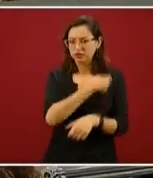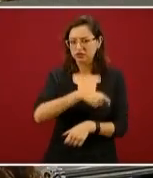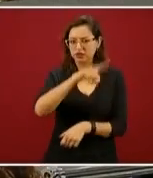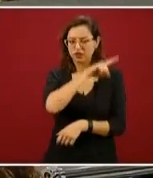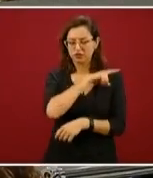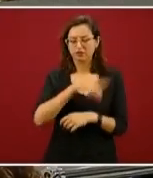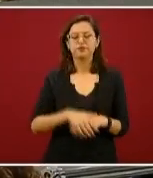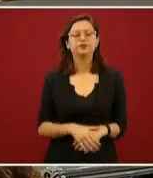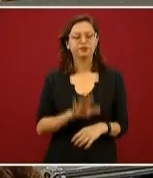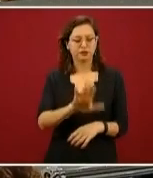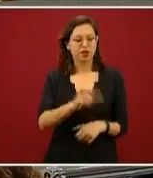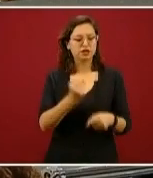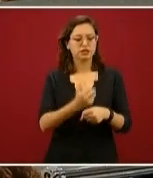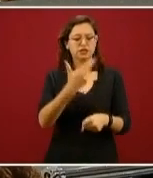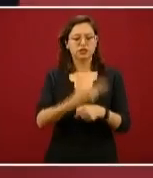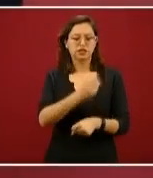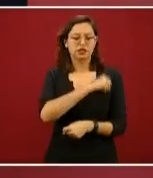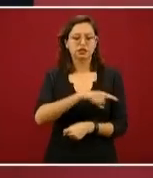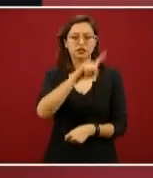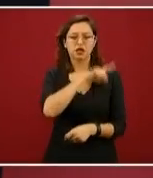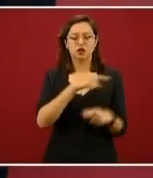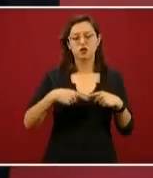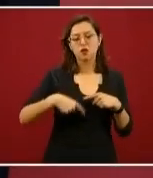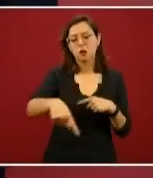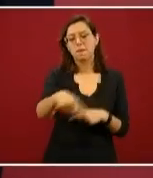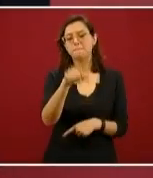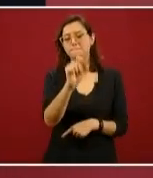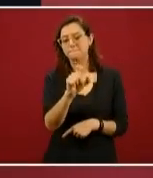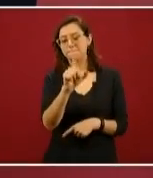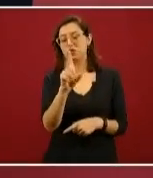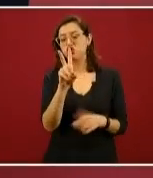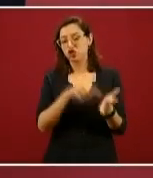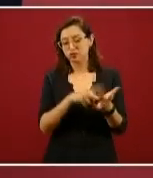Secretaría de Salud para el ejercicio fiscal 2020 cuenta con